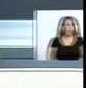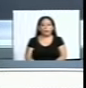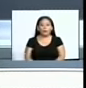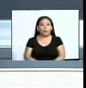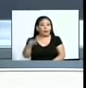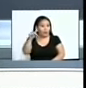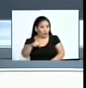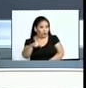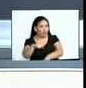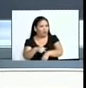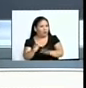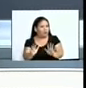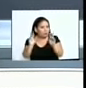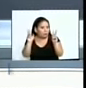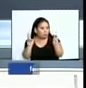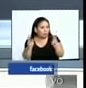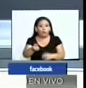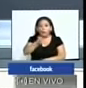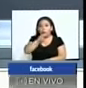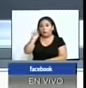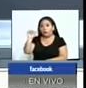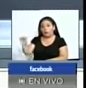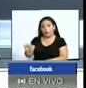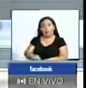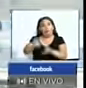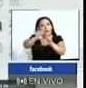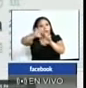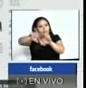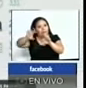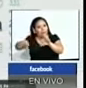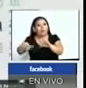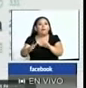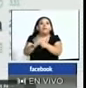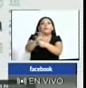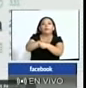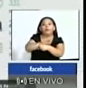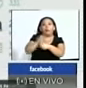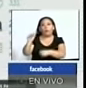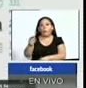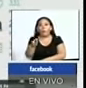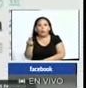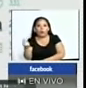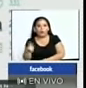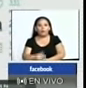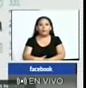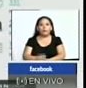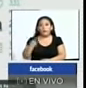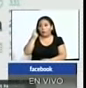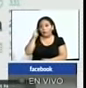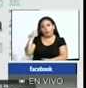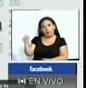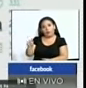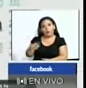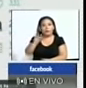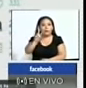Es momento de que revisemos cómo están los casos de COVID-19 en El Salvador, la página de las estadísticas oficiales. Ahí tenemos el